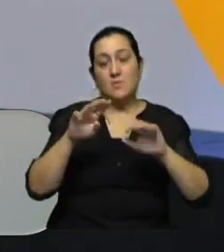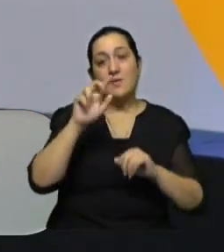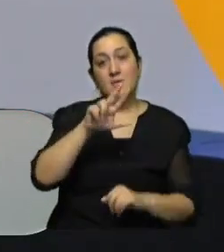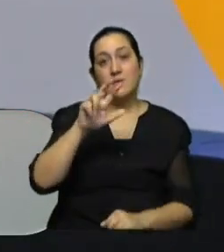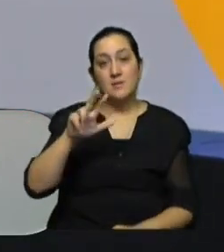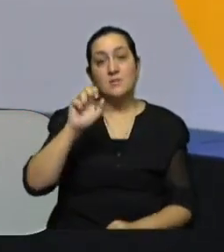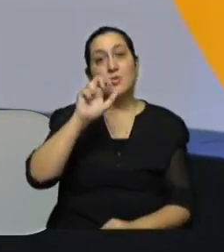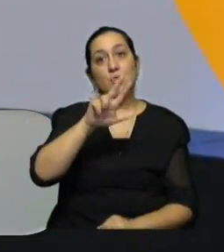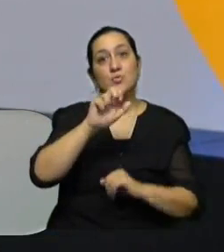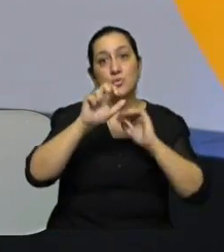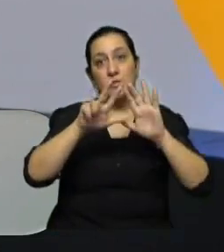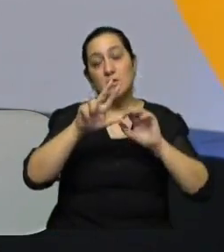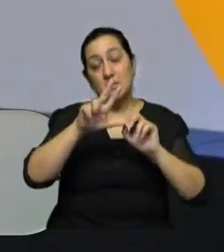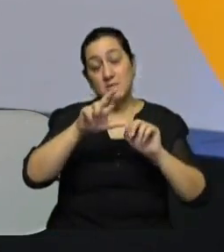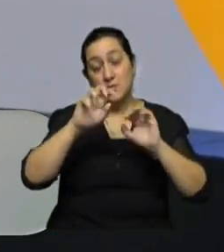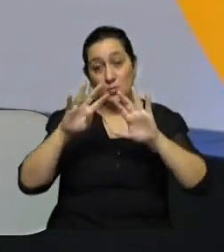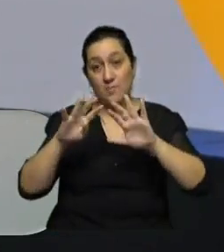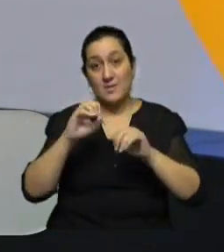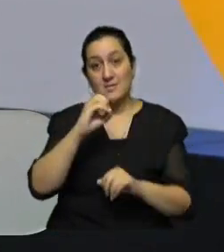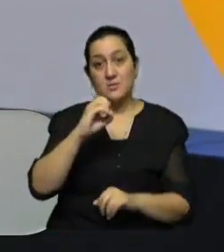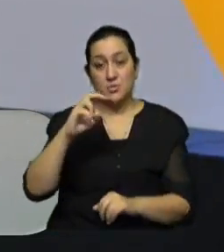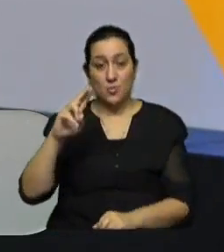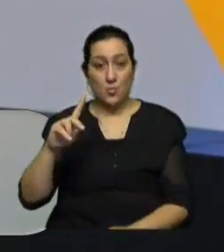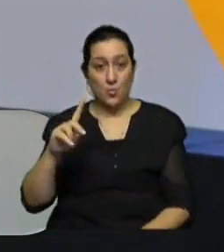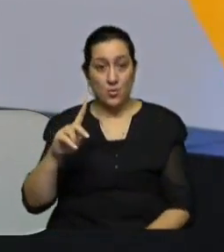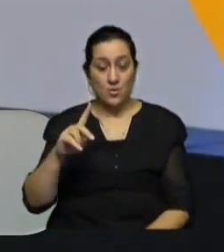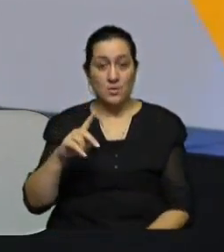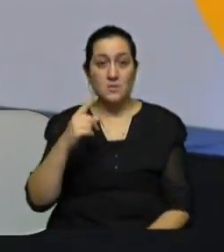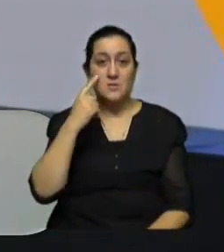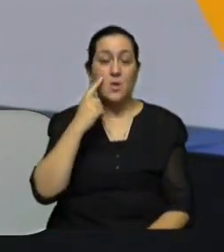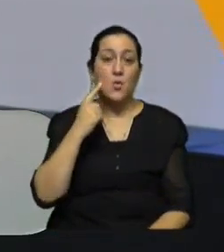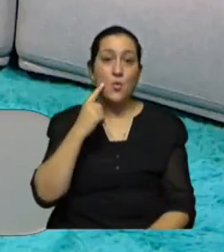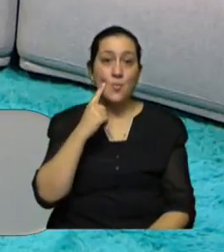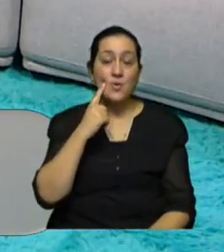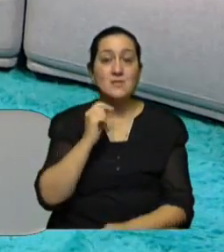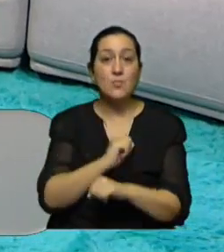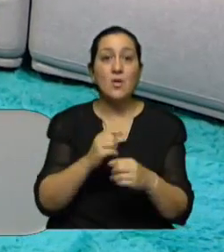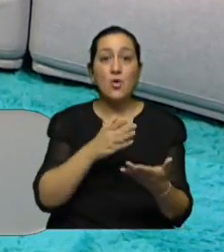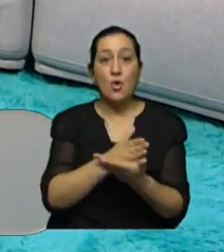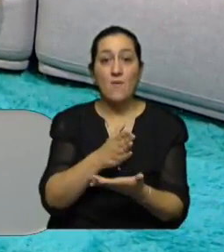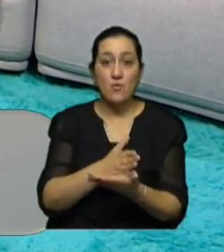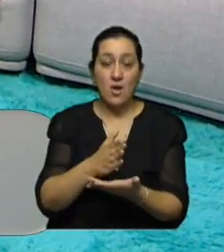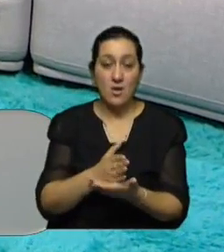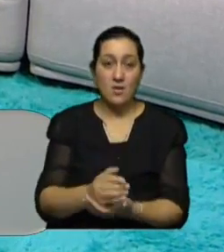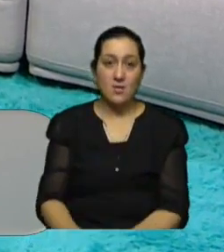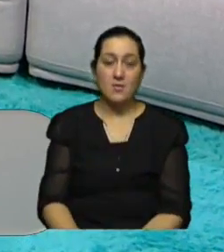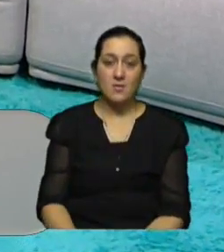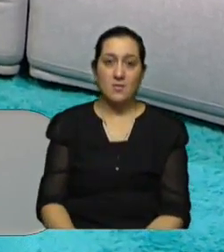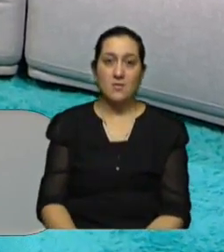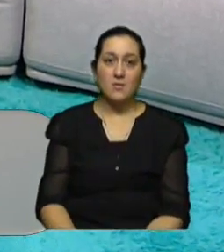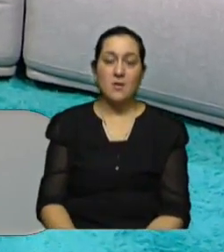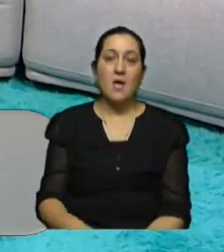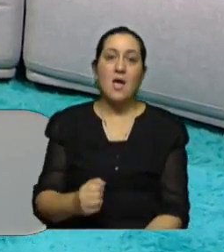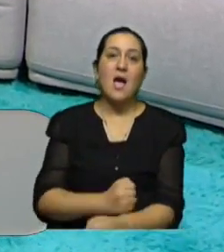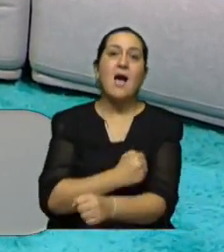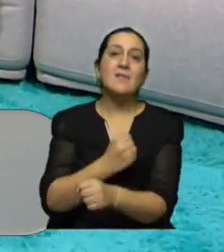00193383939 y 00001, porque es el que identifica la cuenta, donde se puede colaborar. Sí. ¿Cuánto tiempo tenemos? Tenemos